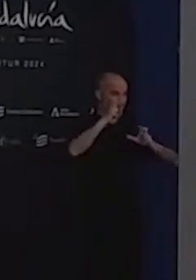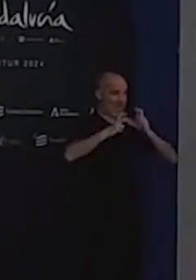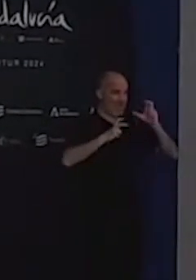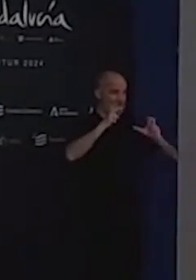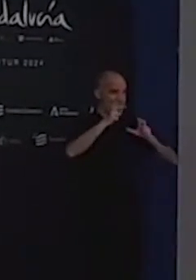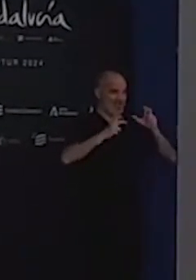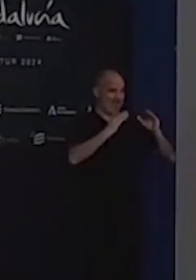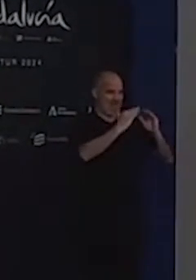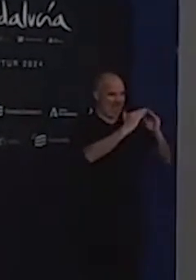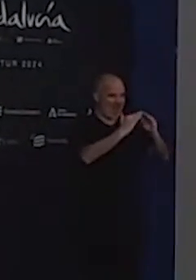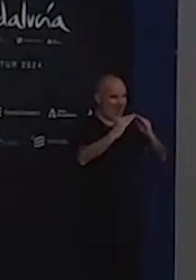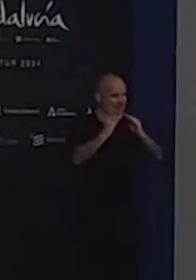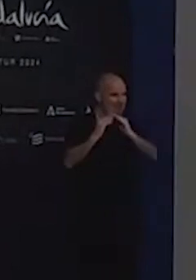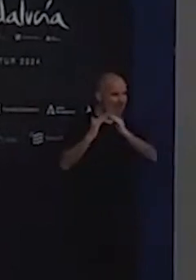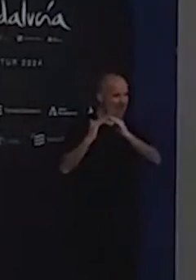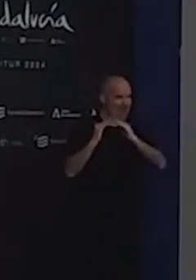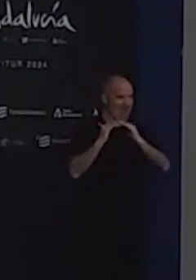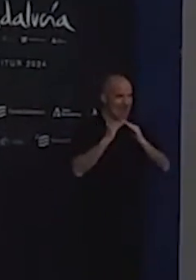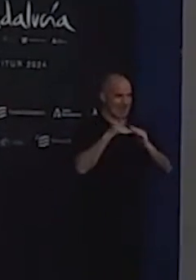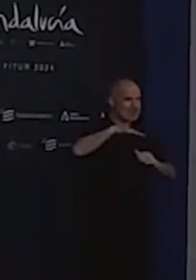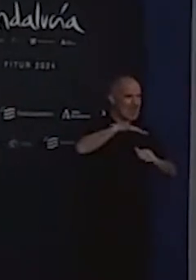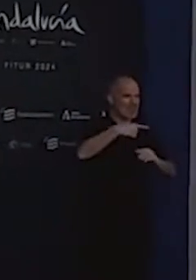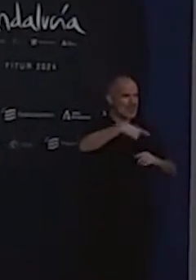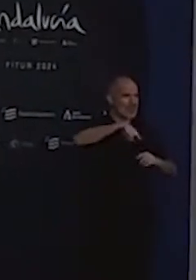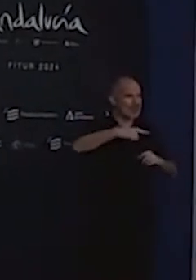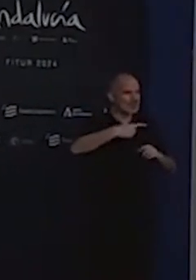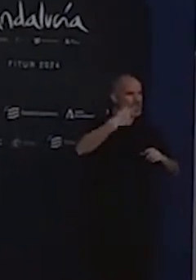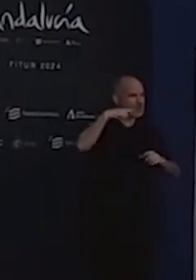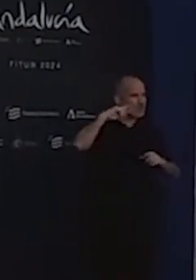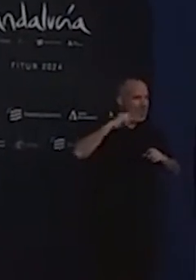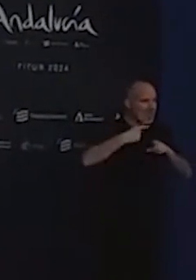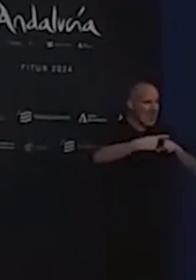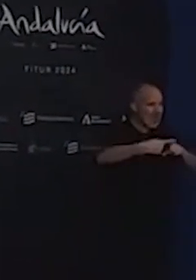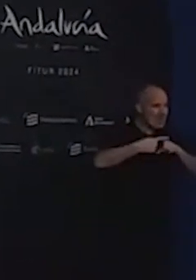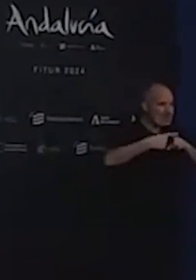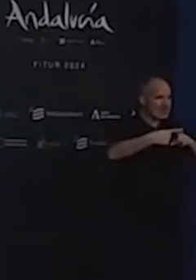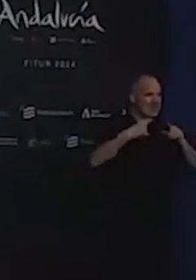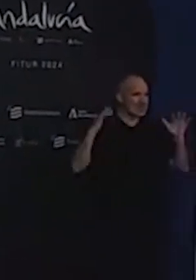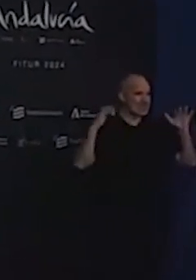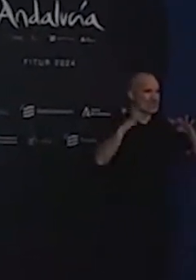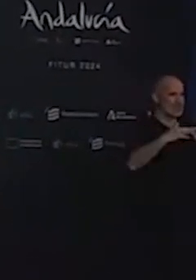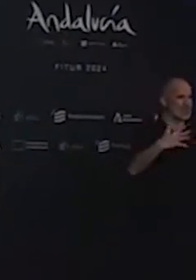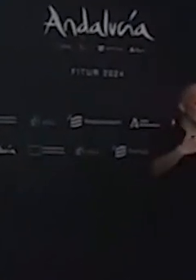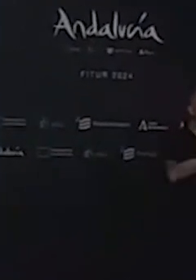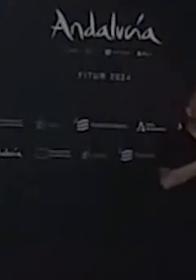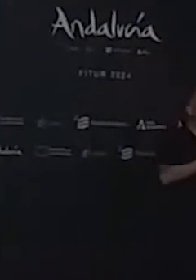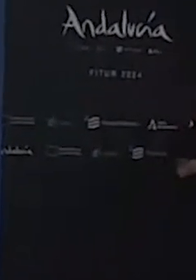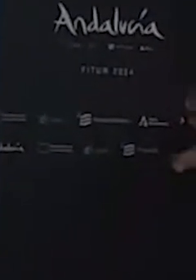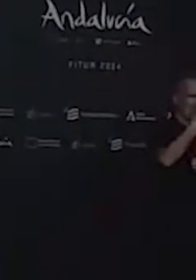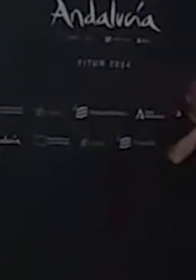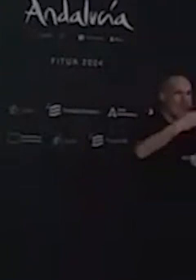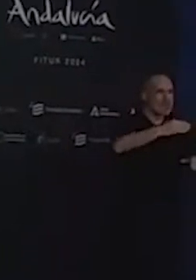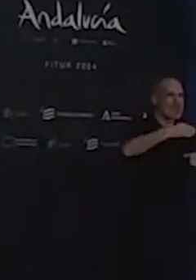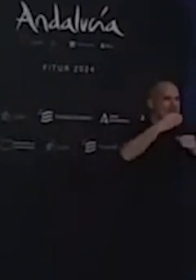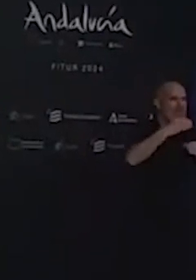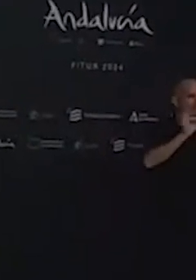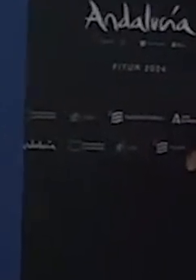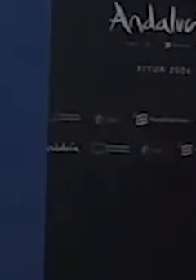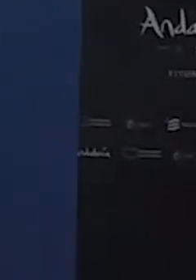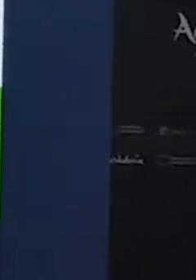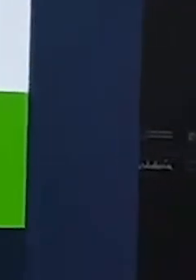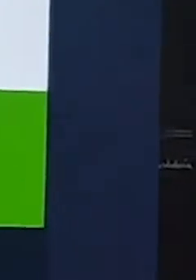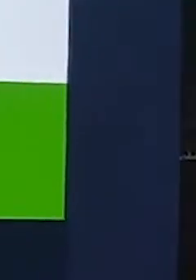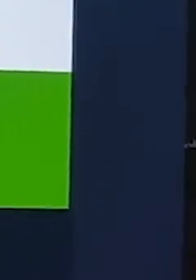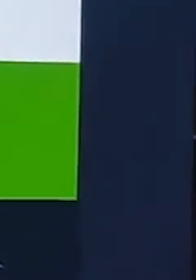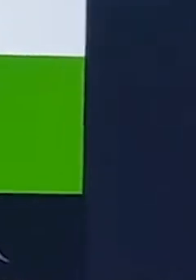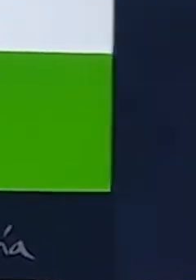esas casetas que vienen a ser aquellos espacios donde vivimos todos, donde quedamos todos para comer, para merendar o para cenar.